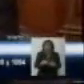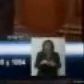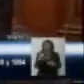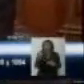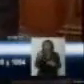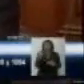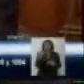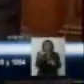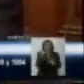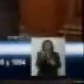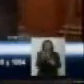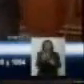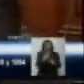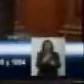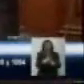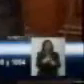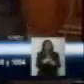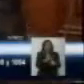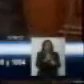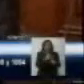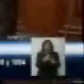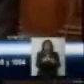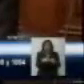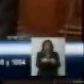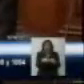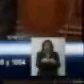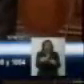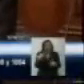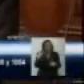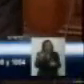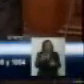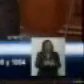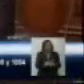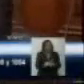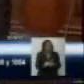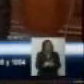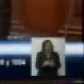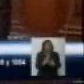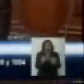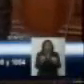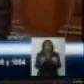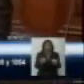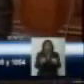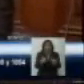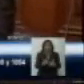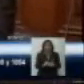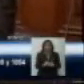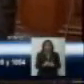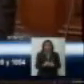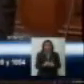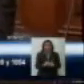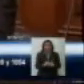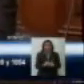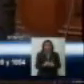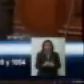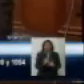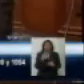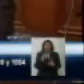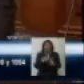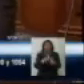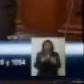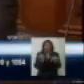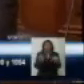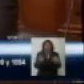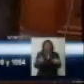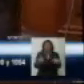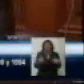único interlocutor en nombre de todas las comunidades nativas del país. Recién ahora rectifican. Recién